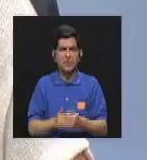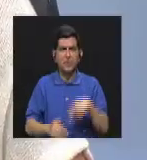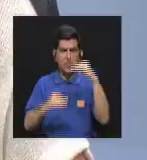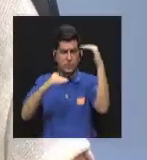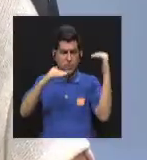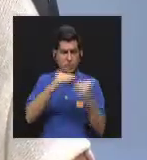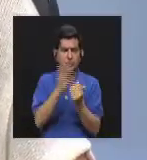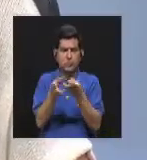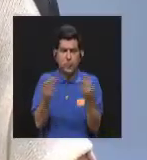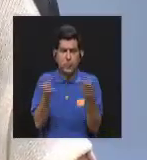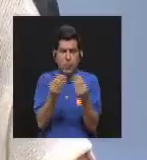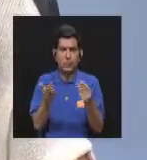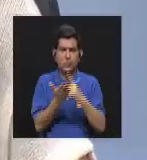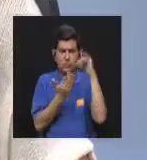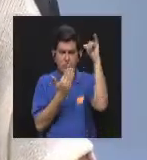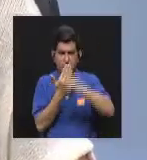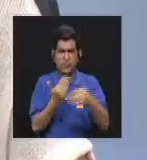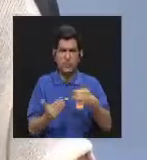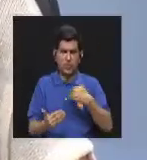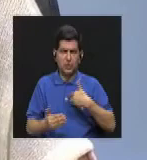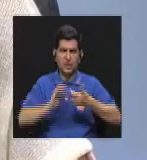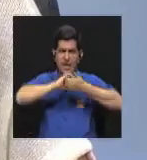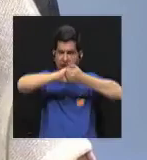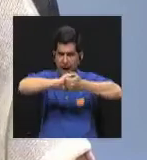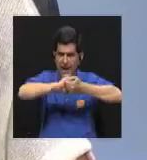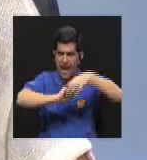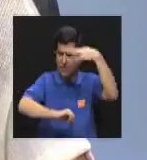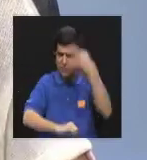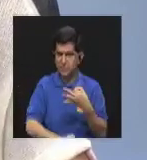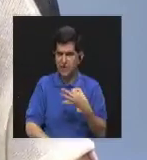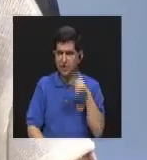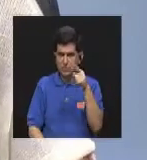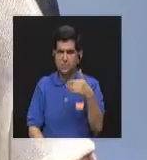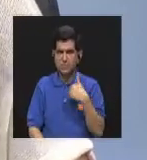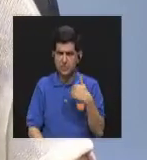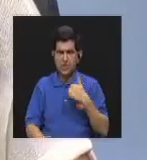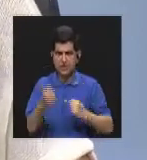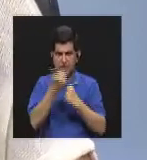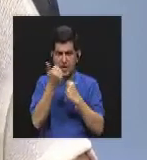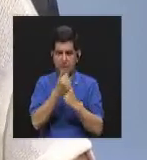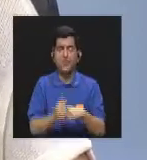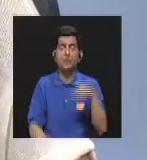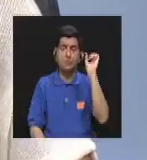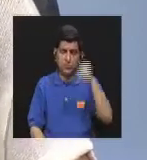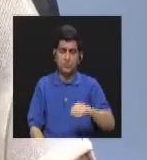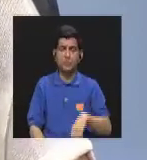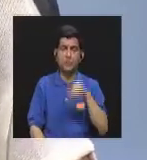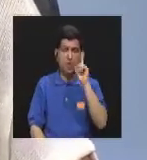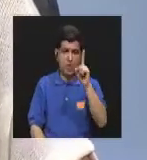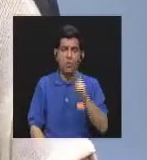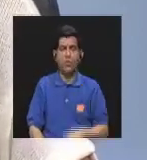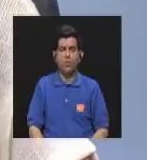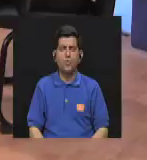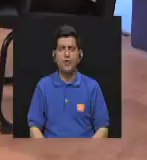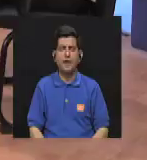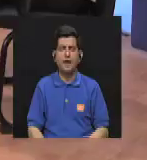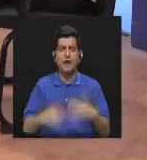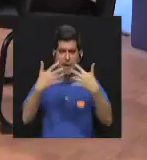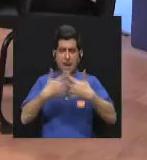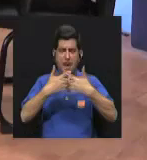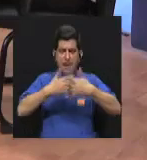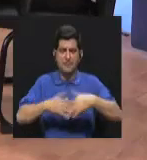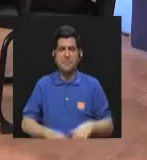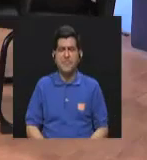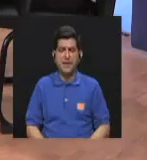estos subproductos del proyecto, también se cuenta con aliados, me imagino. O sea, ustedes tienen apoyo. Hay una editorial, por ejemplo. De la editorial. Hay una